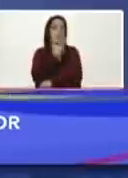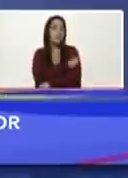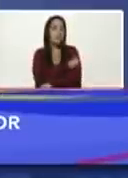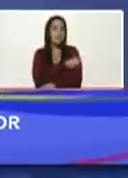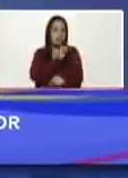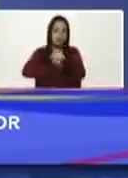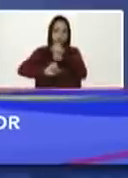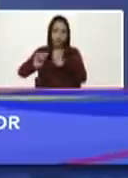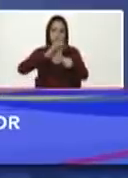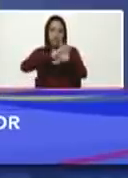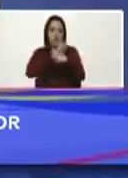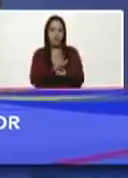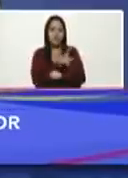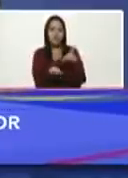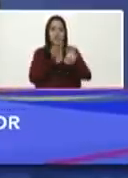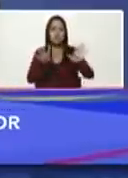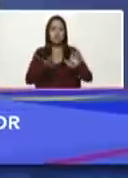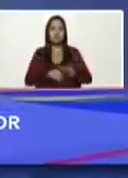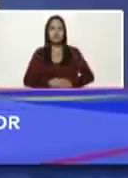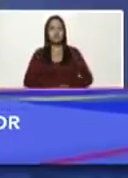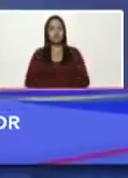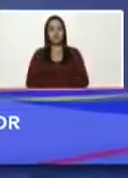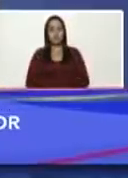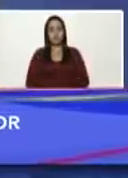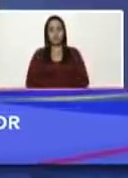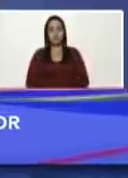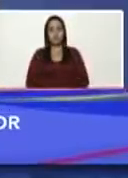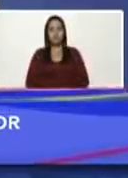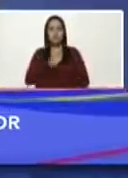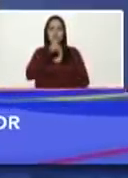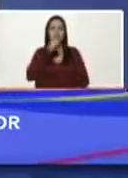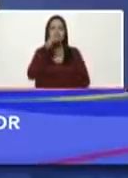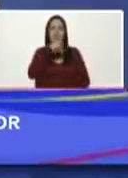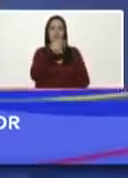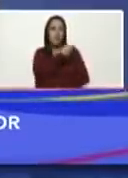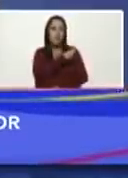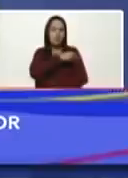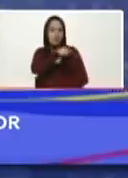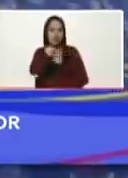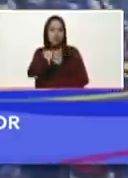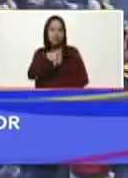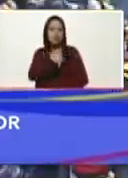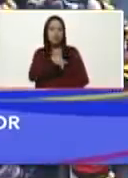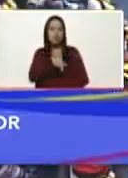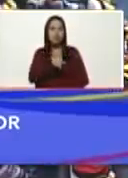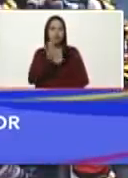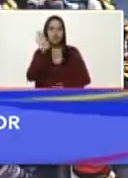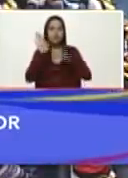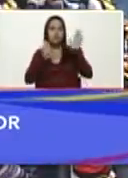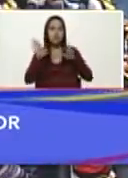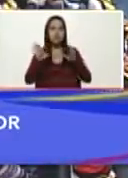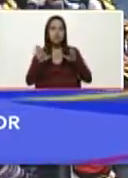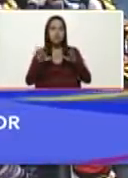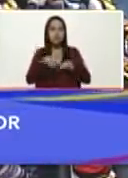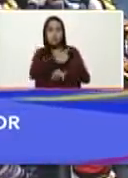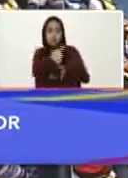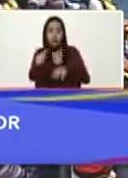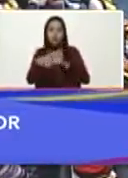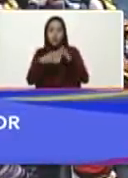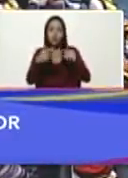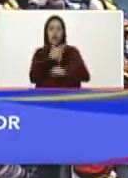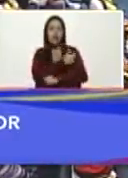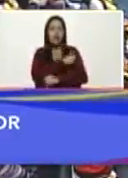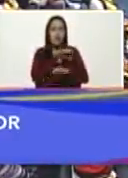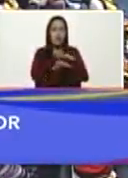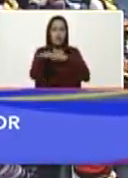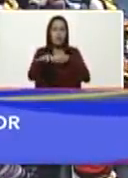la COVID-19. ¿Quién no se ha vacunado aquí? Levanten la mano. Están casi todos vacunados, ¿verdad? Por